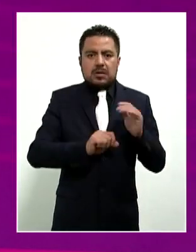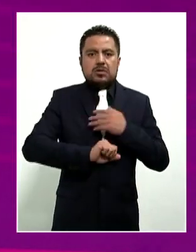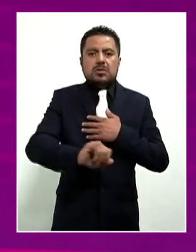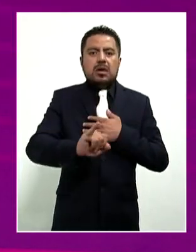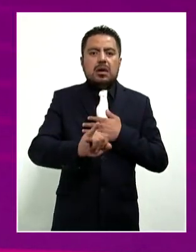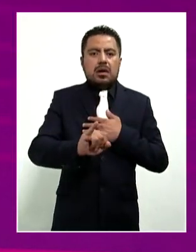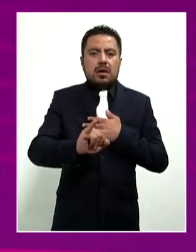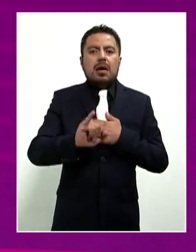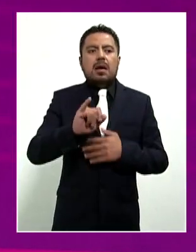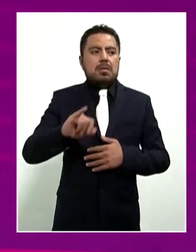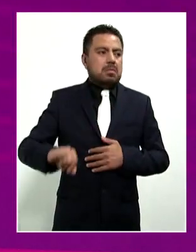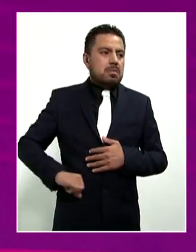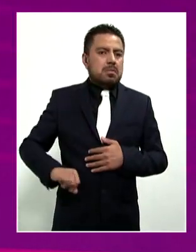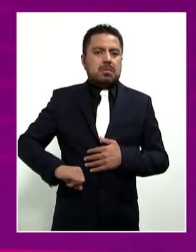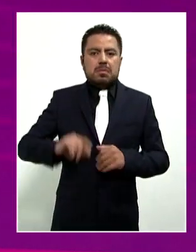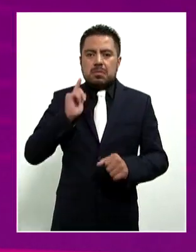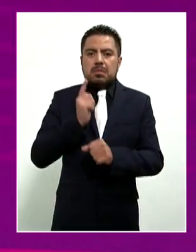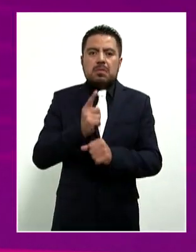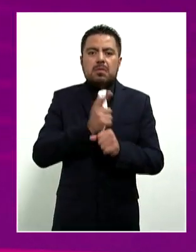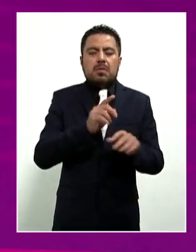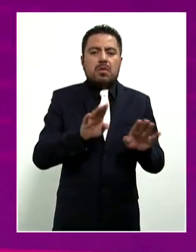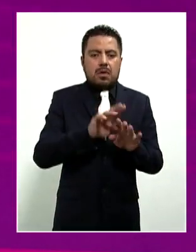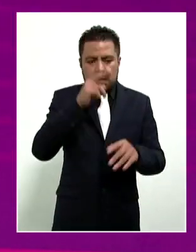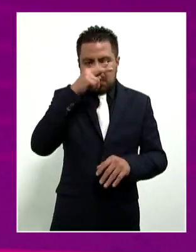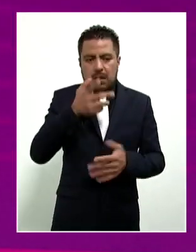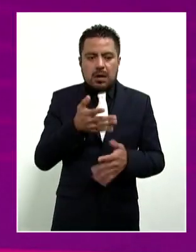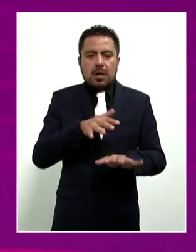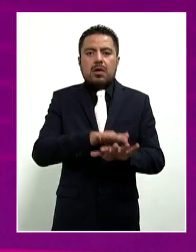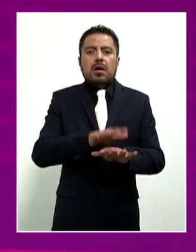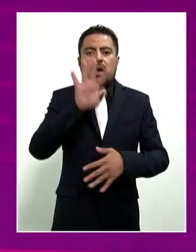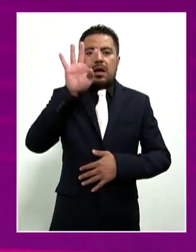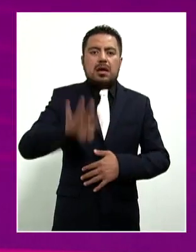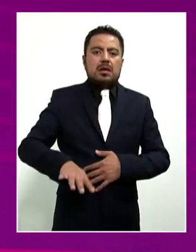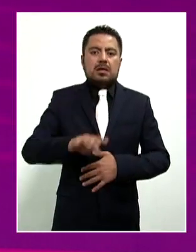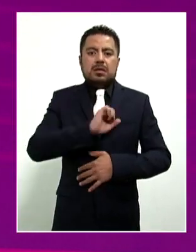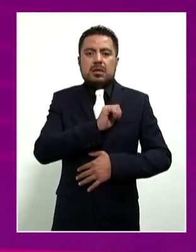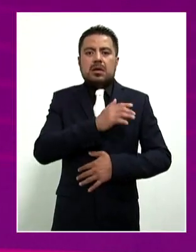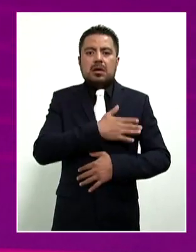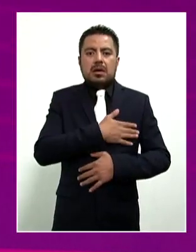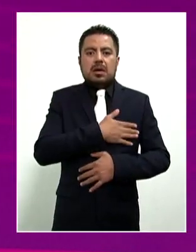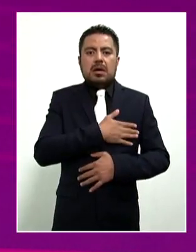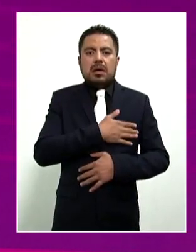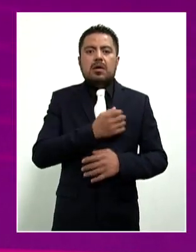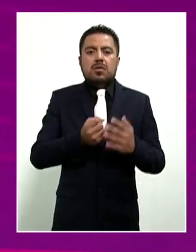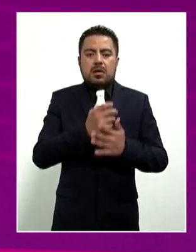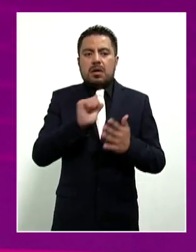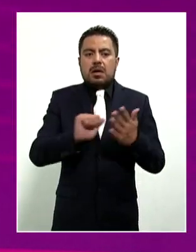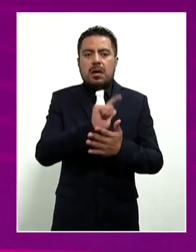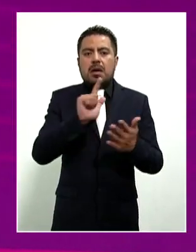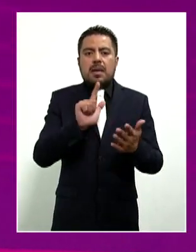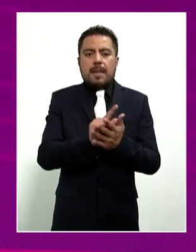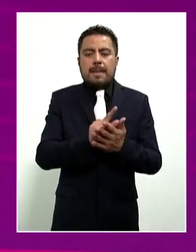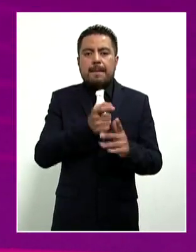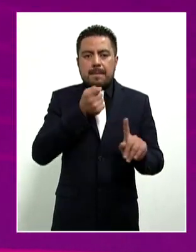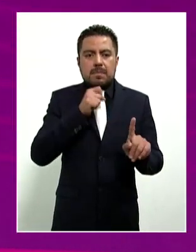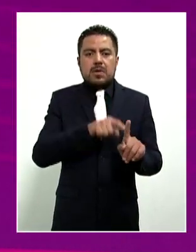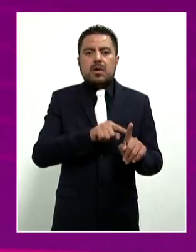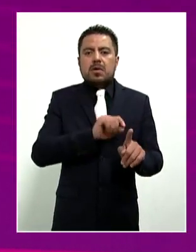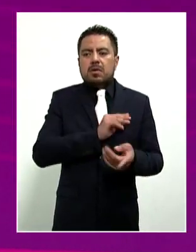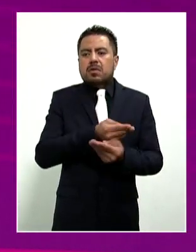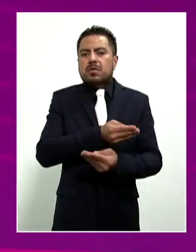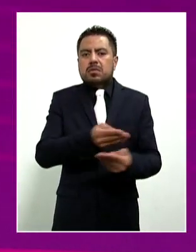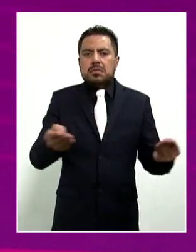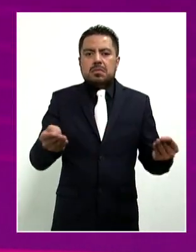es muy, muy interesante ver cómo México incorpora Cartagena dentro de su legislación y